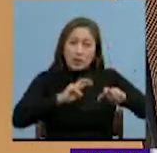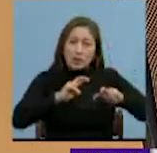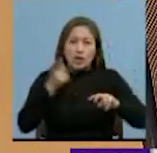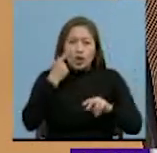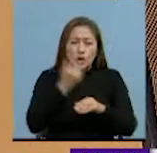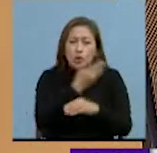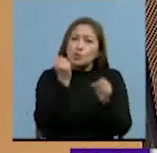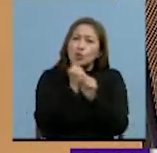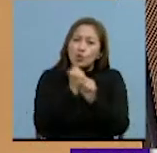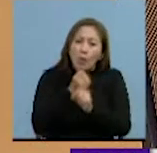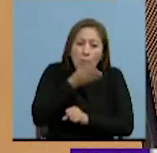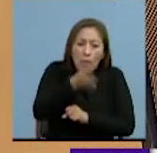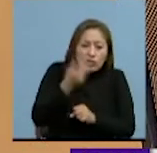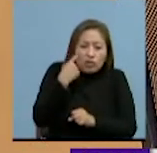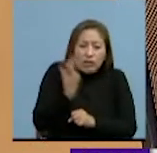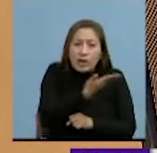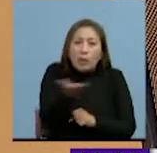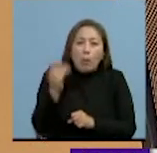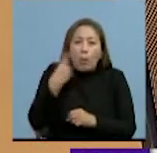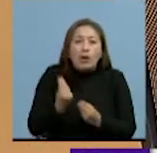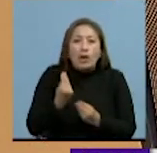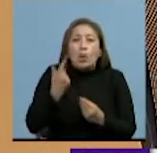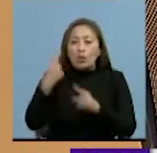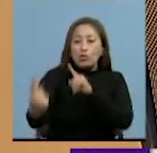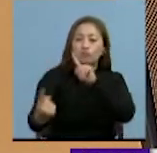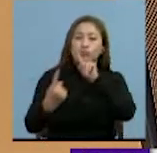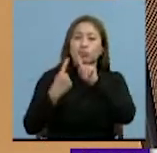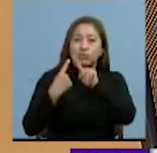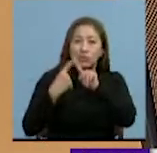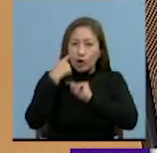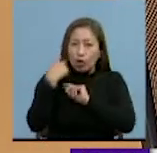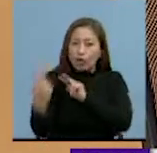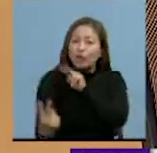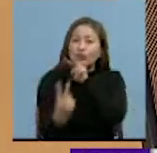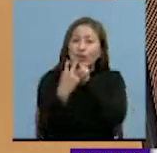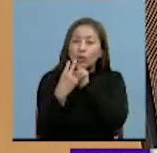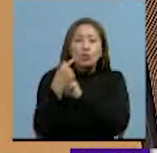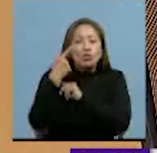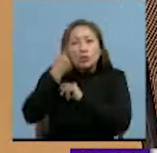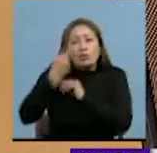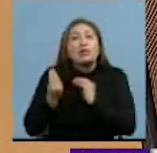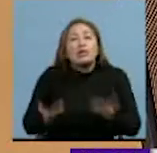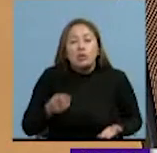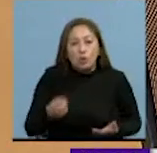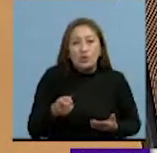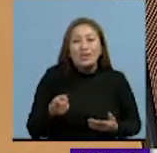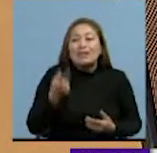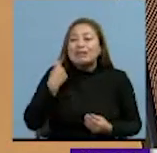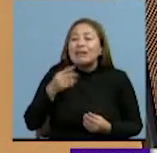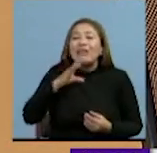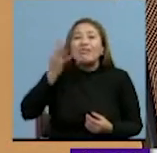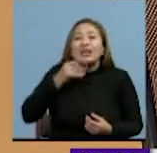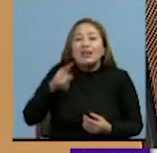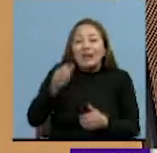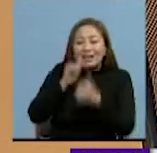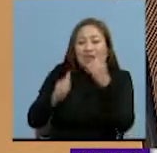cuando fuimos a trabajar en la calle. Lo que vimos cuando tomamos contacto con la gente, porque nos interesaba muchísimo saber cuál era la verdadera historia,